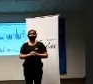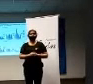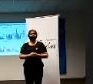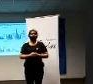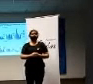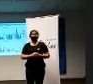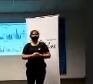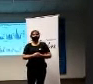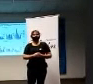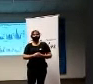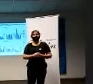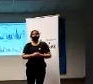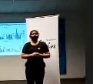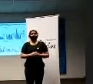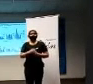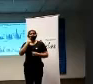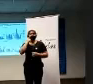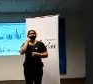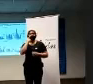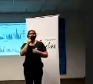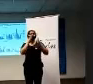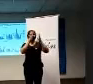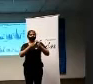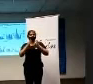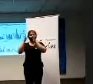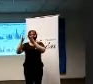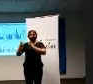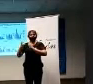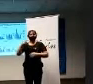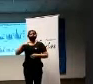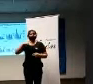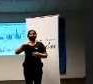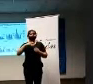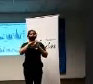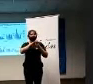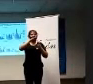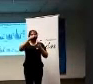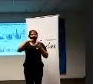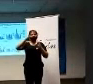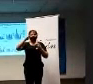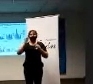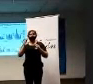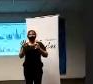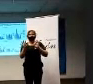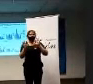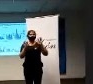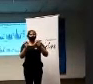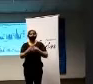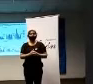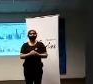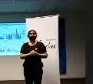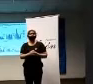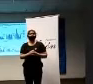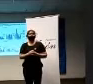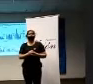En este gráfico se observan el eje norte y el eje sur, donde el eje norte está compuesto por los departamentos de Canindeyú,